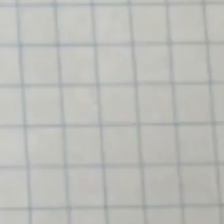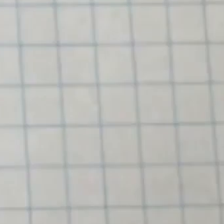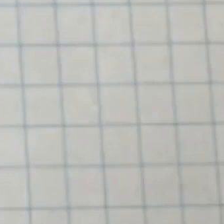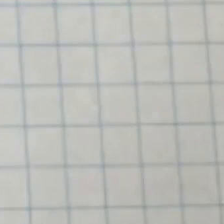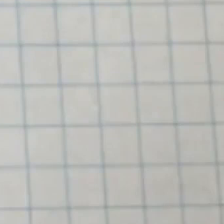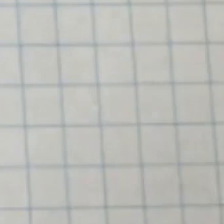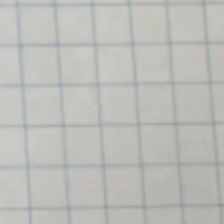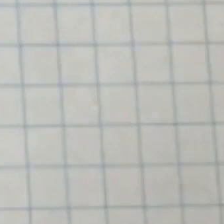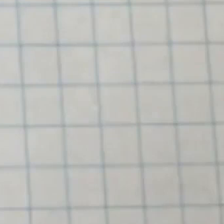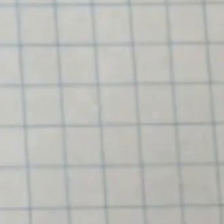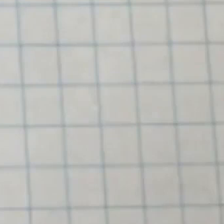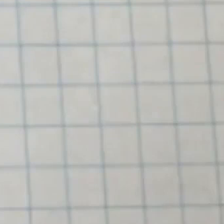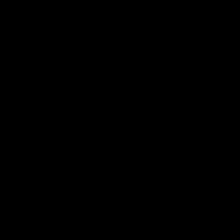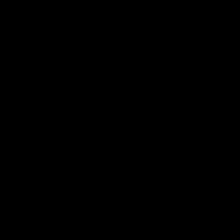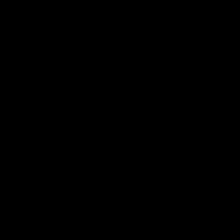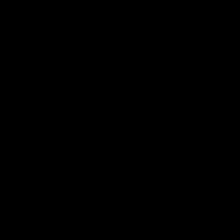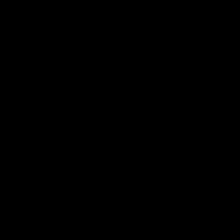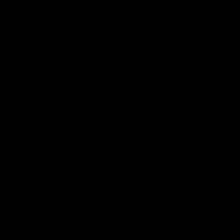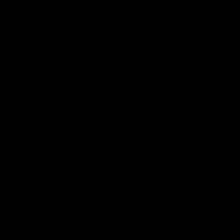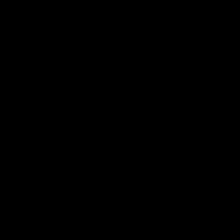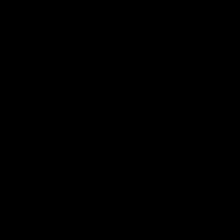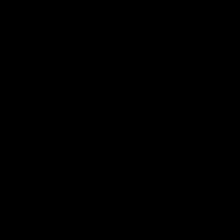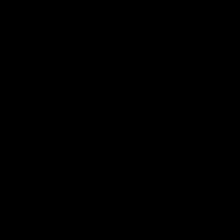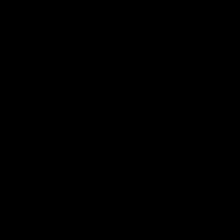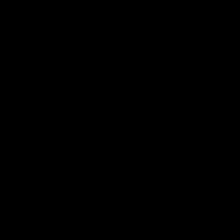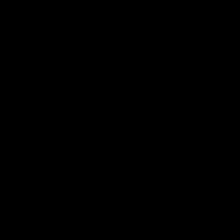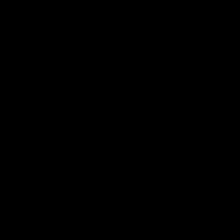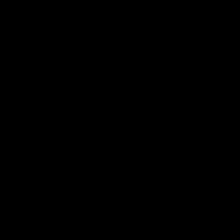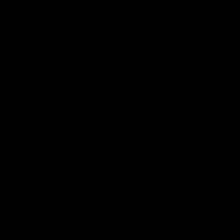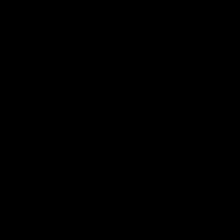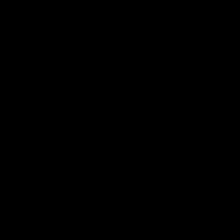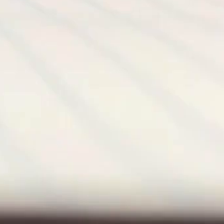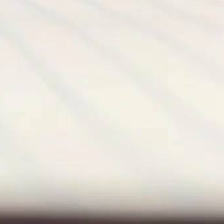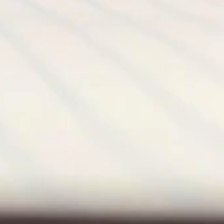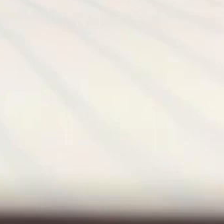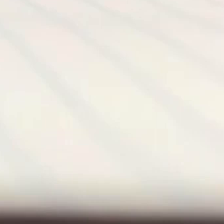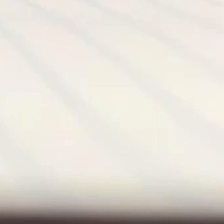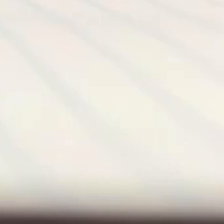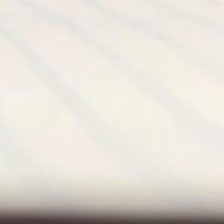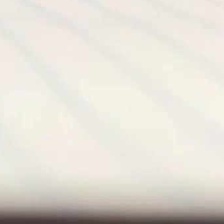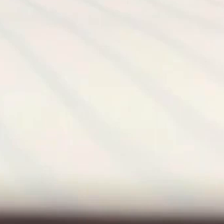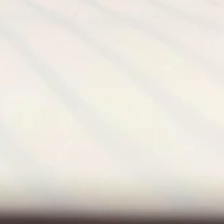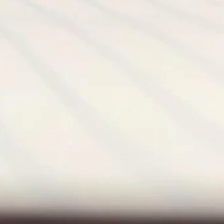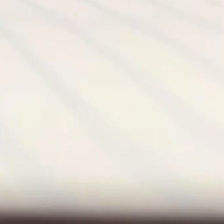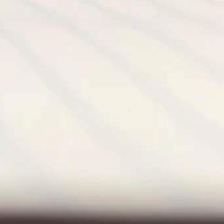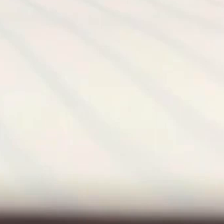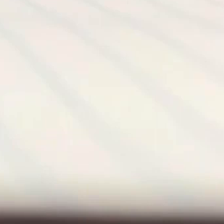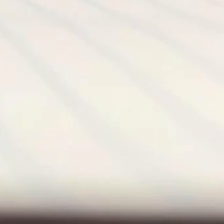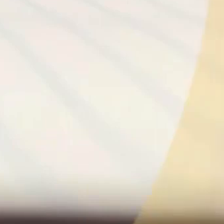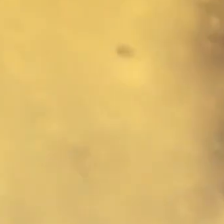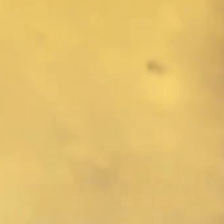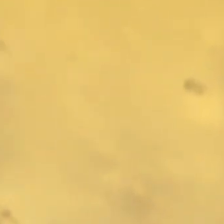Nacional de Crecimiento de Cristales se realizará el próximo lunes 27 de noviembre en Facultad de Química.